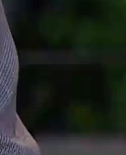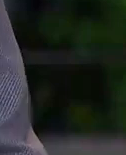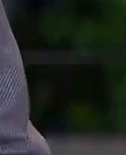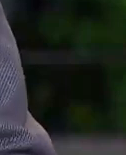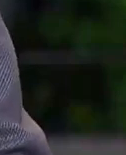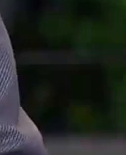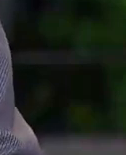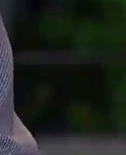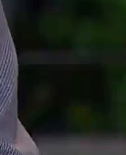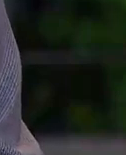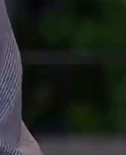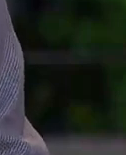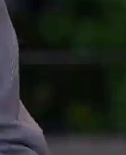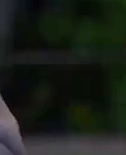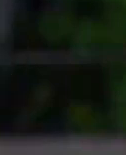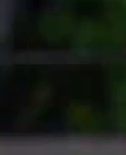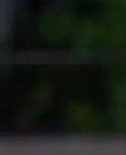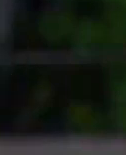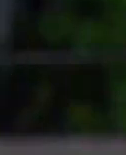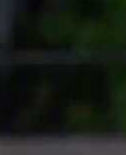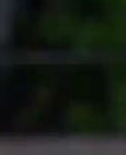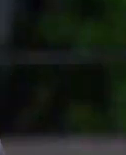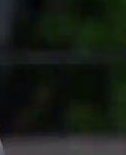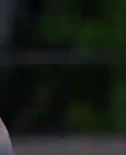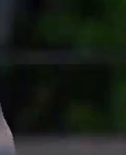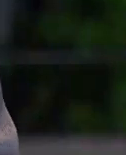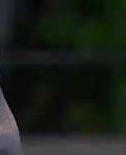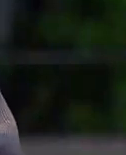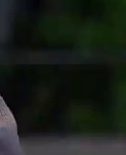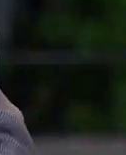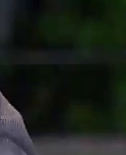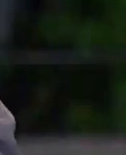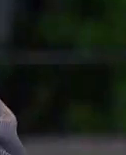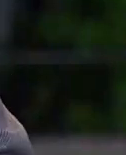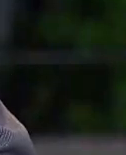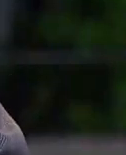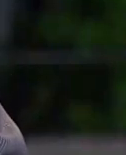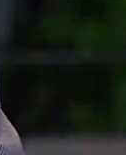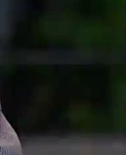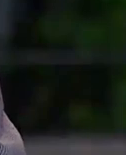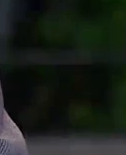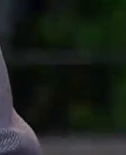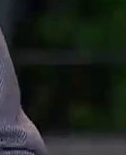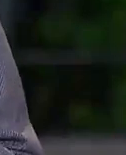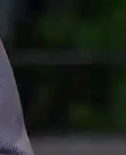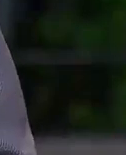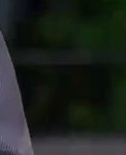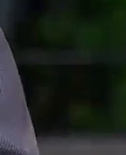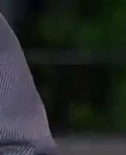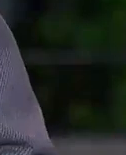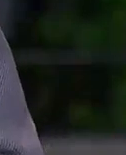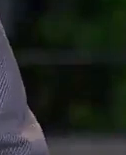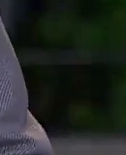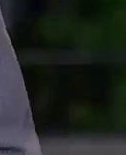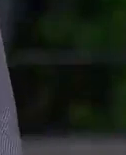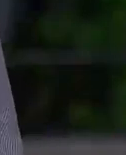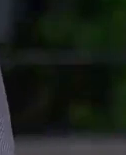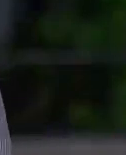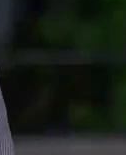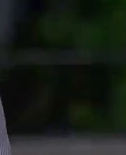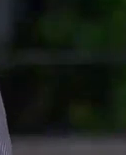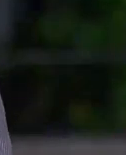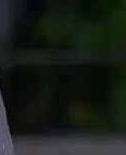todo de otras regiones del país. Vamos a traernos empresas de Bogotá para que se asienten en Medellín. Es posible porque